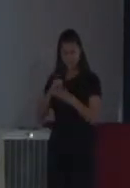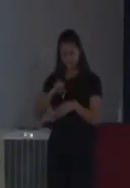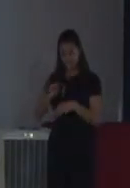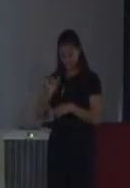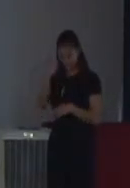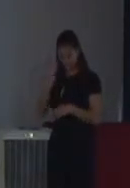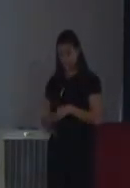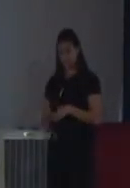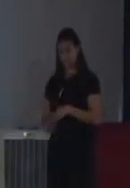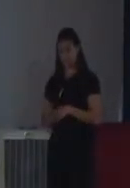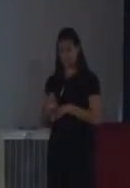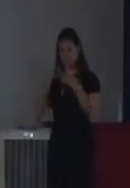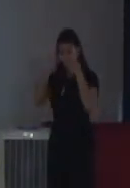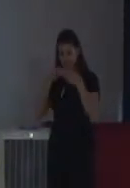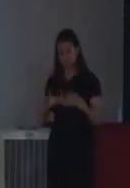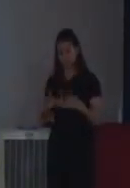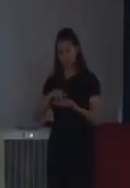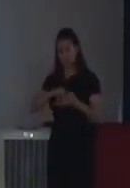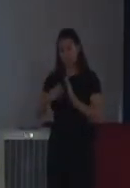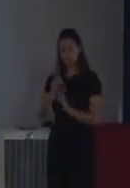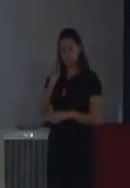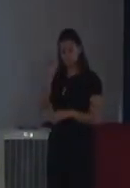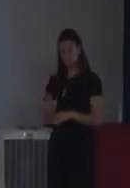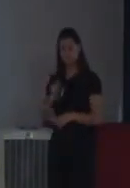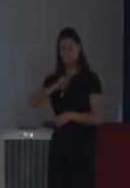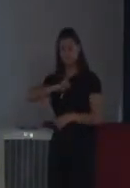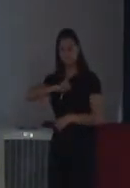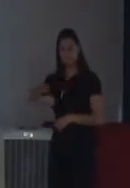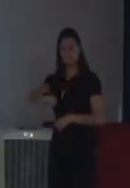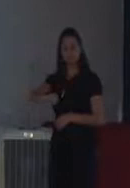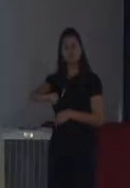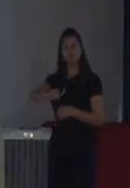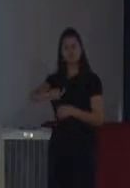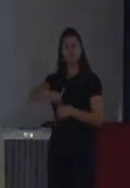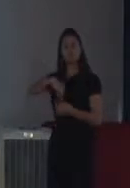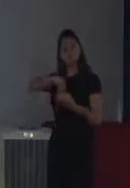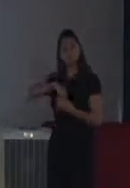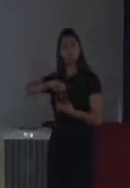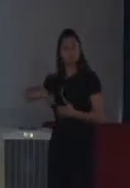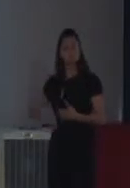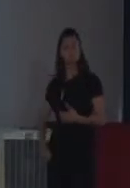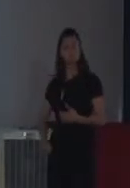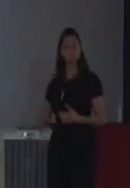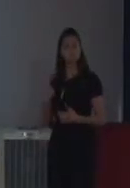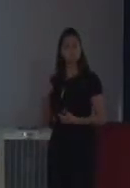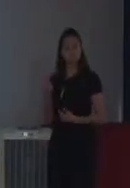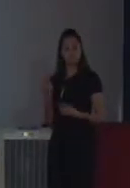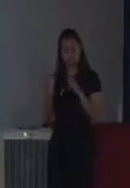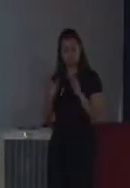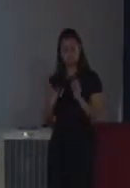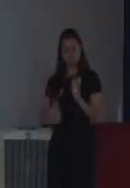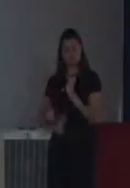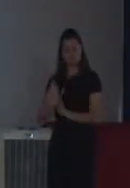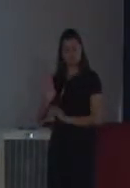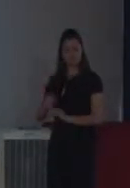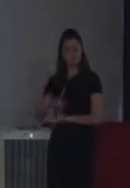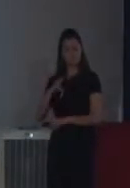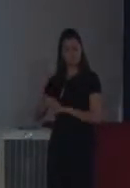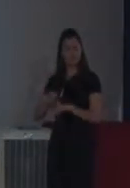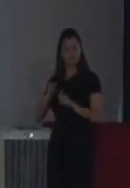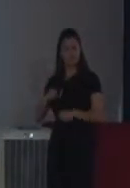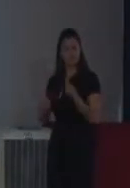discapacidad es una persona que tiene derecho a tener derechos y a realizarse como persona. Yo creo que esa, digamos,